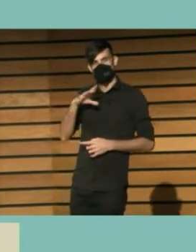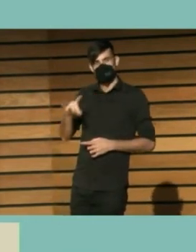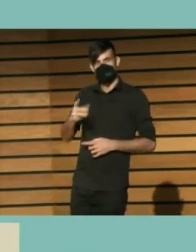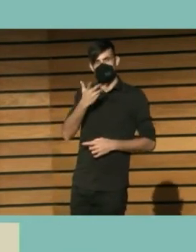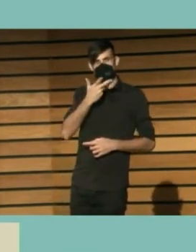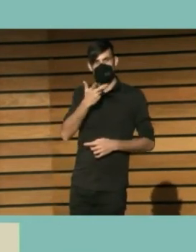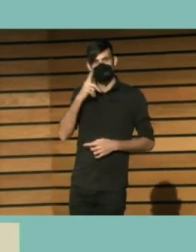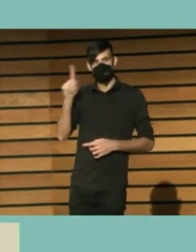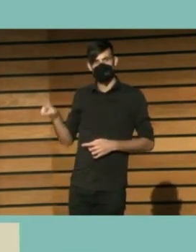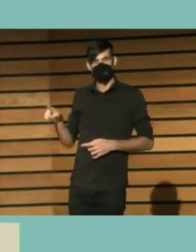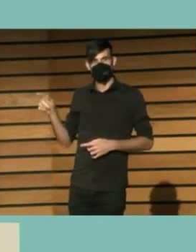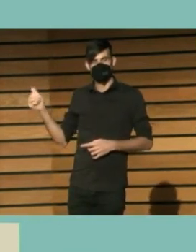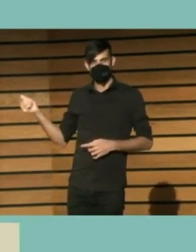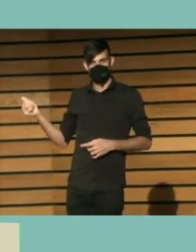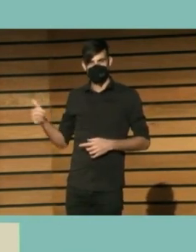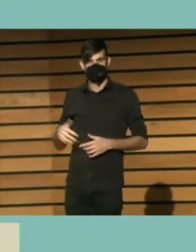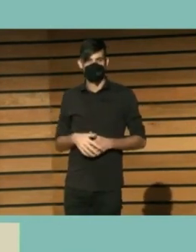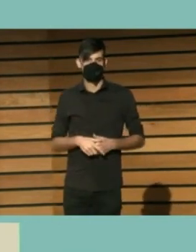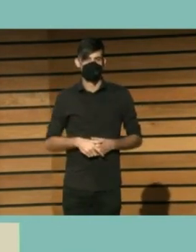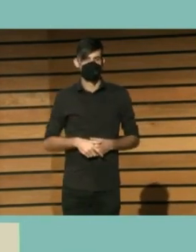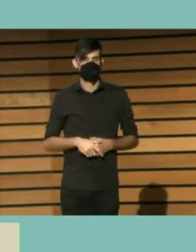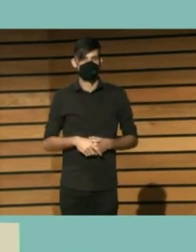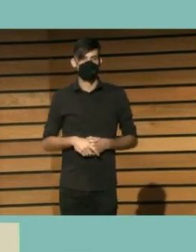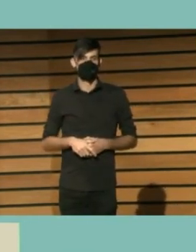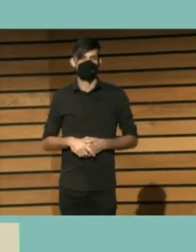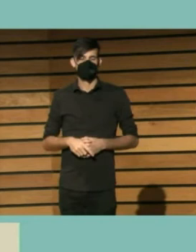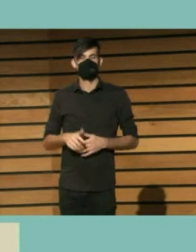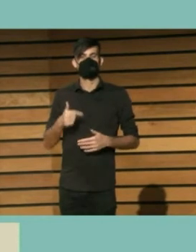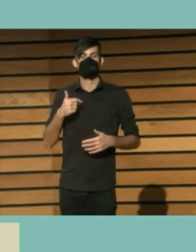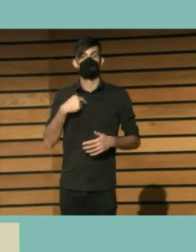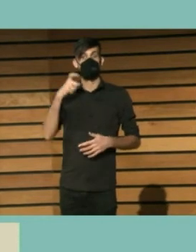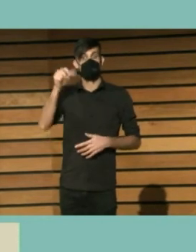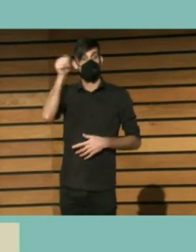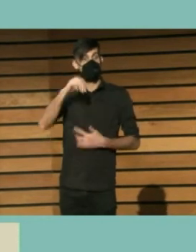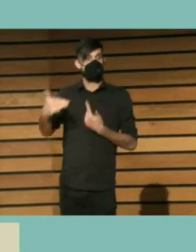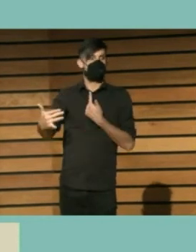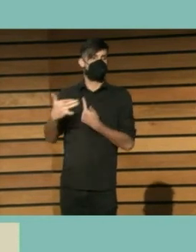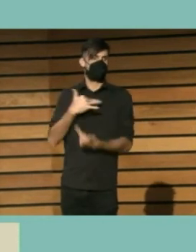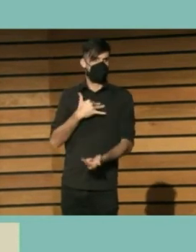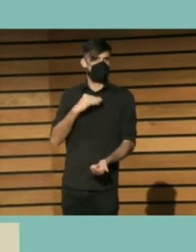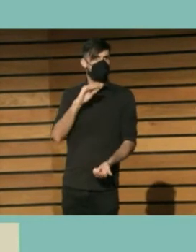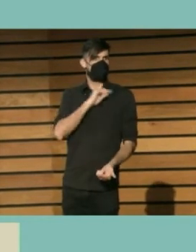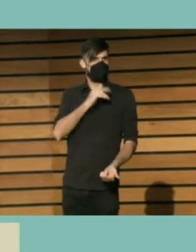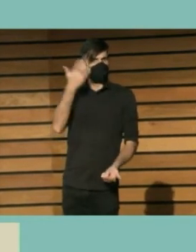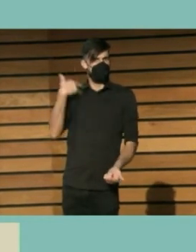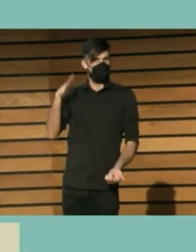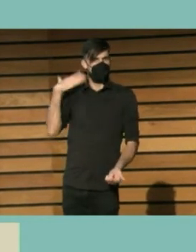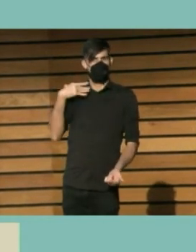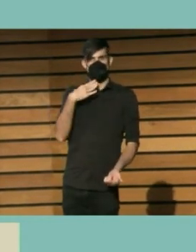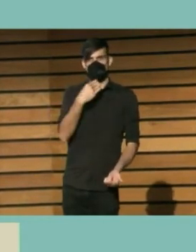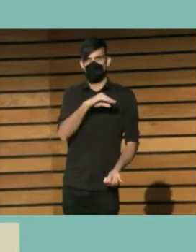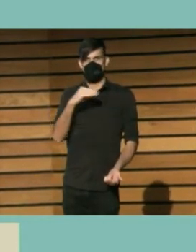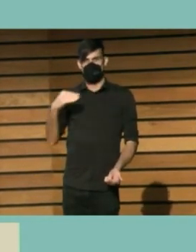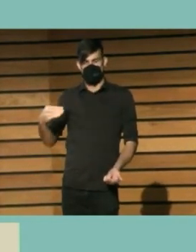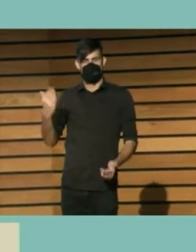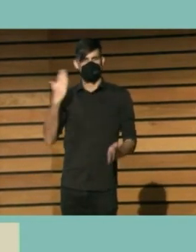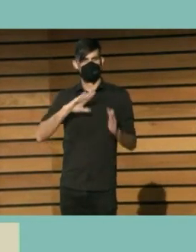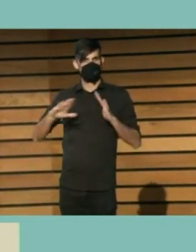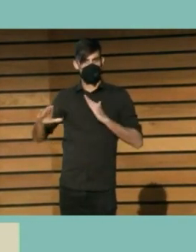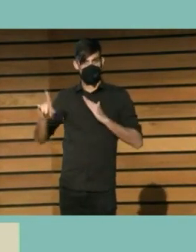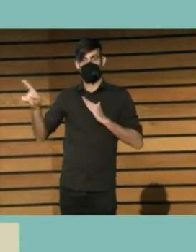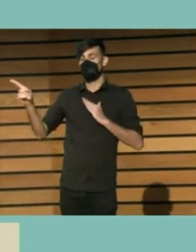fotografía. Y es que a mí este hombre me inspiró mucho cuando era joven. Bruce Lee nos